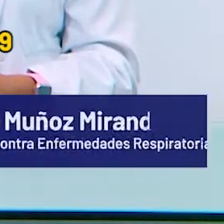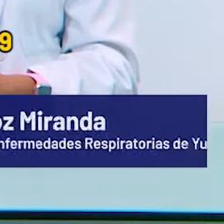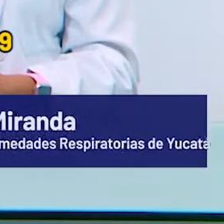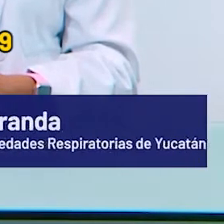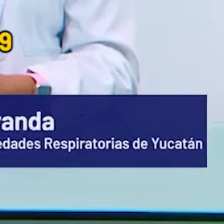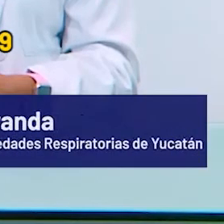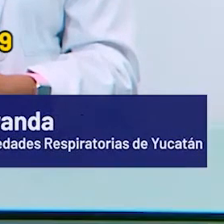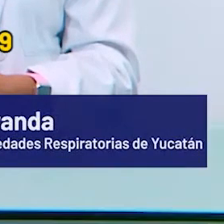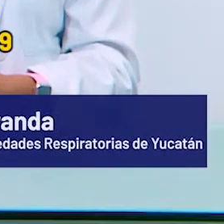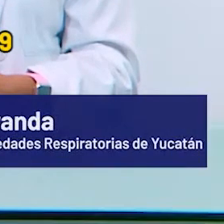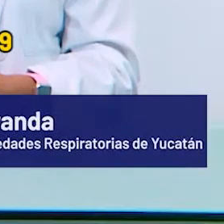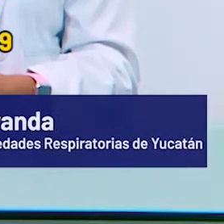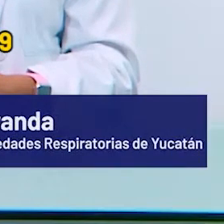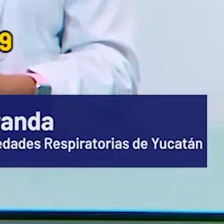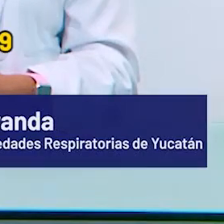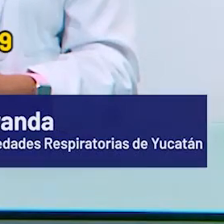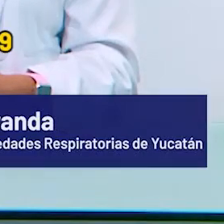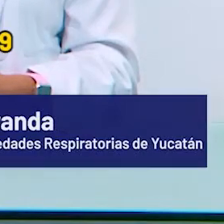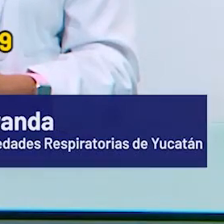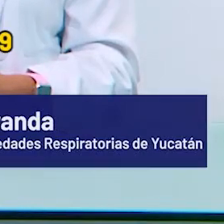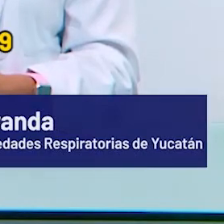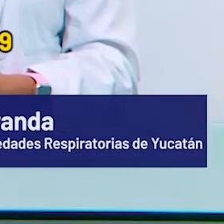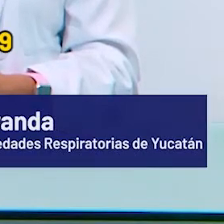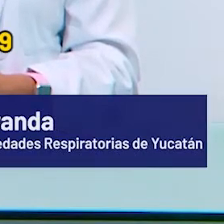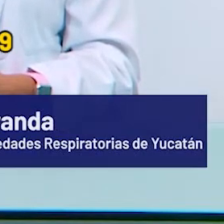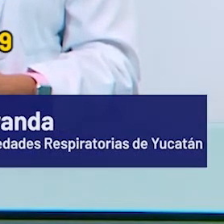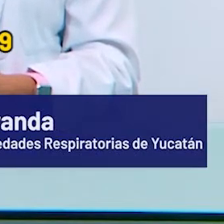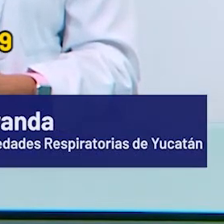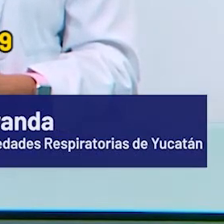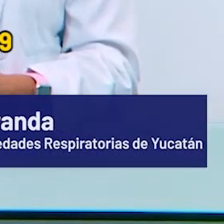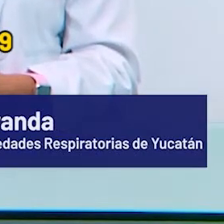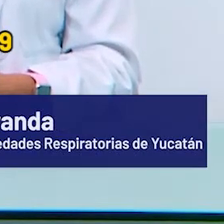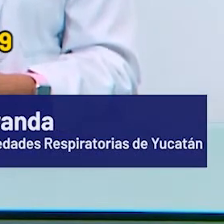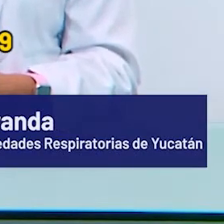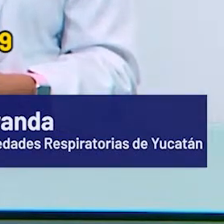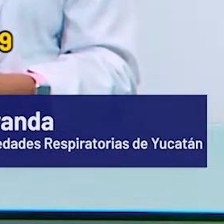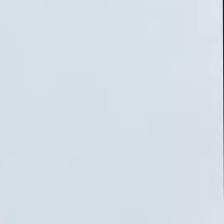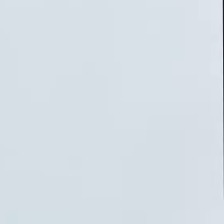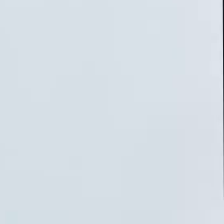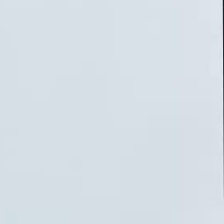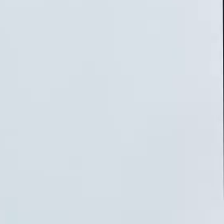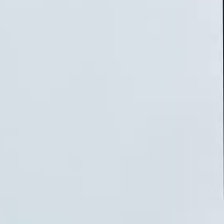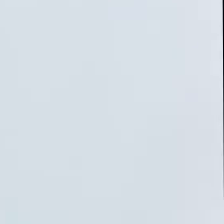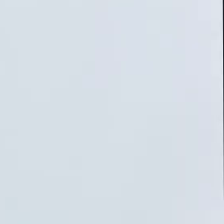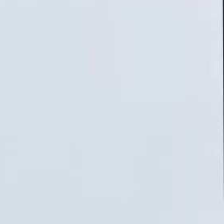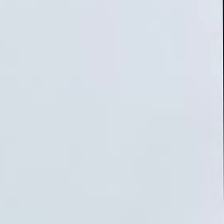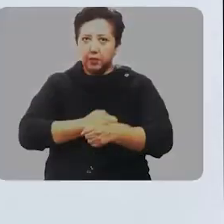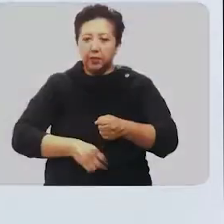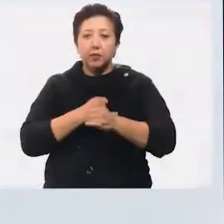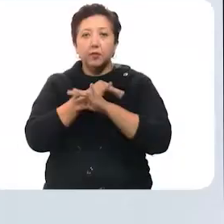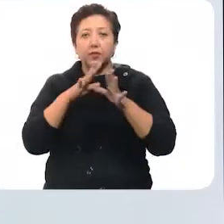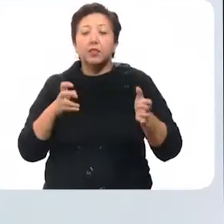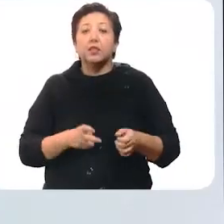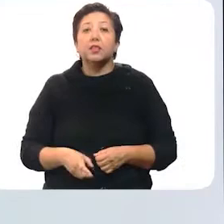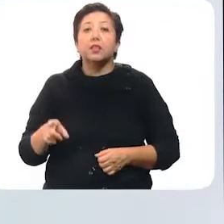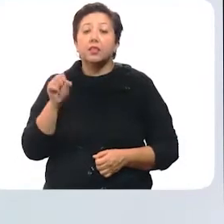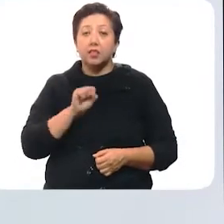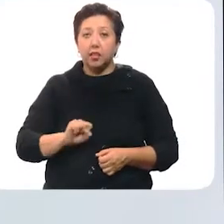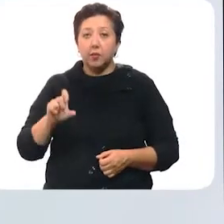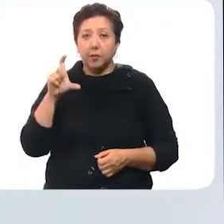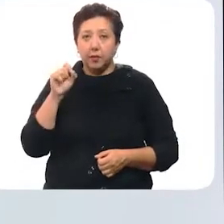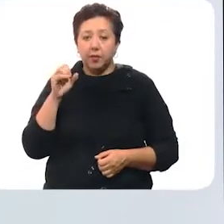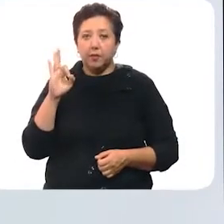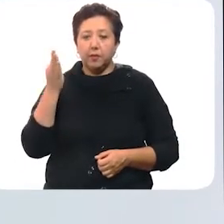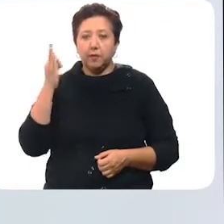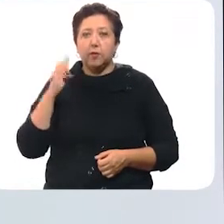Buenas tardes. Nos disponemos a dar el parte médico relacionado con el COVID-19 en Yucatán. Adelante, doctora Pati. Gracias, doctora. Buenas tardes. Este es el parte médico de este sábado